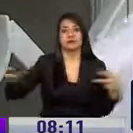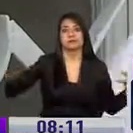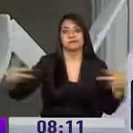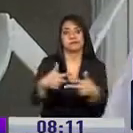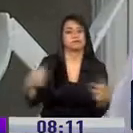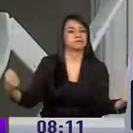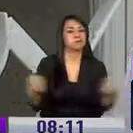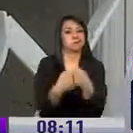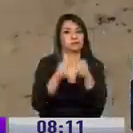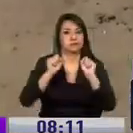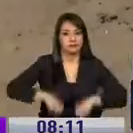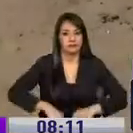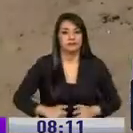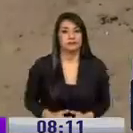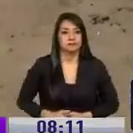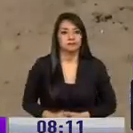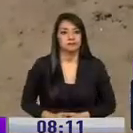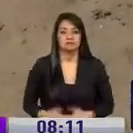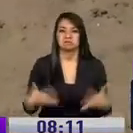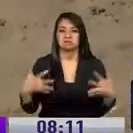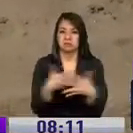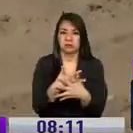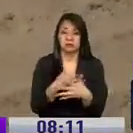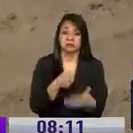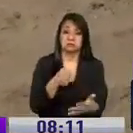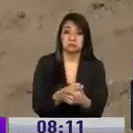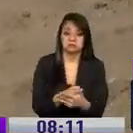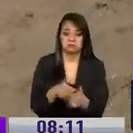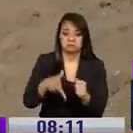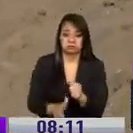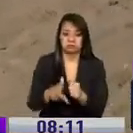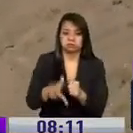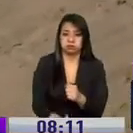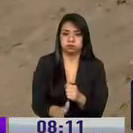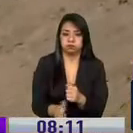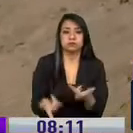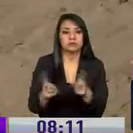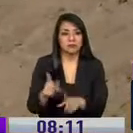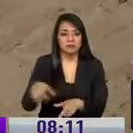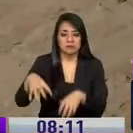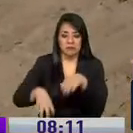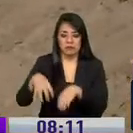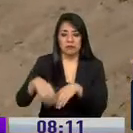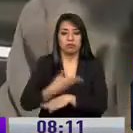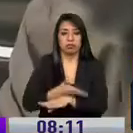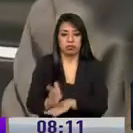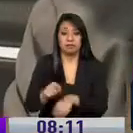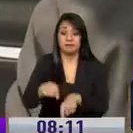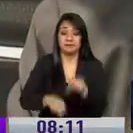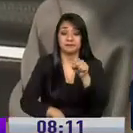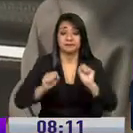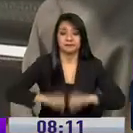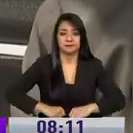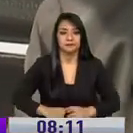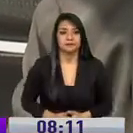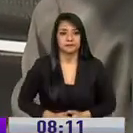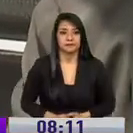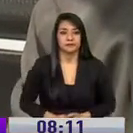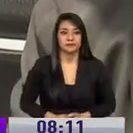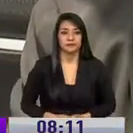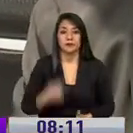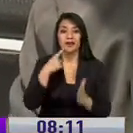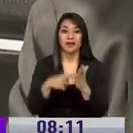pegar un tremendo accidente ahí. Temen que el peso vehicular sumado a la tardanza para colocar los adoquines destruya la vía. Y lo que sucede es que igualmente